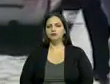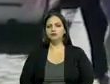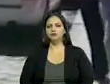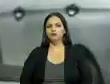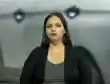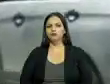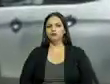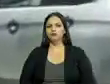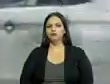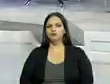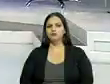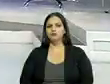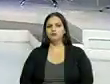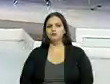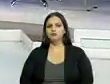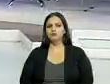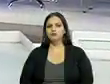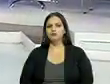Ramírez.